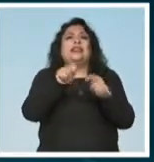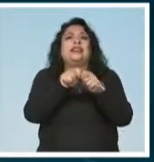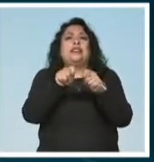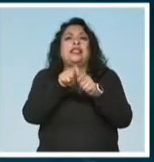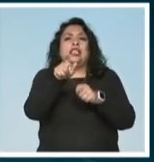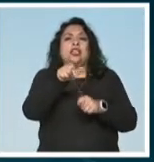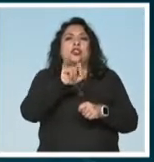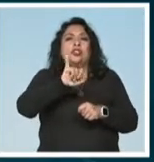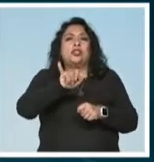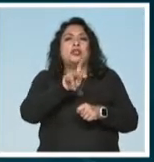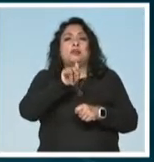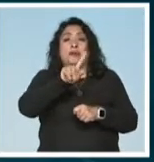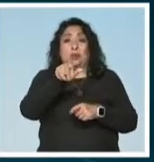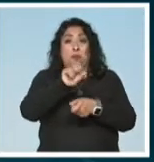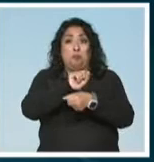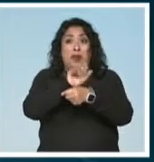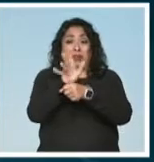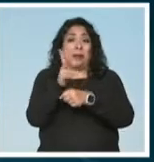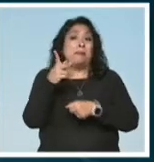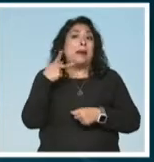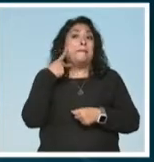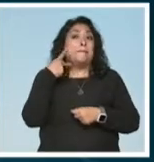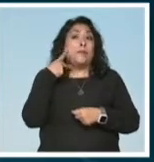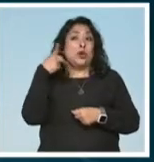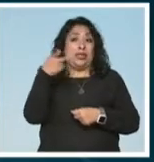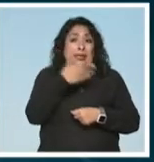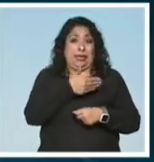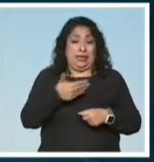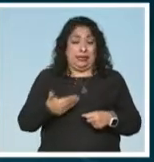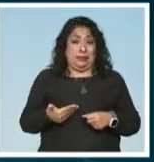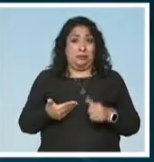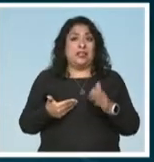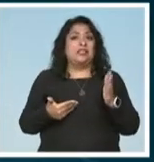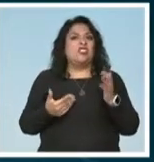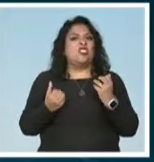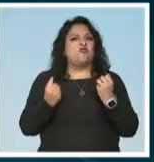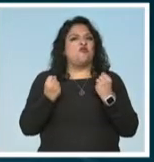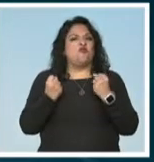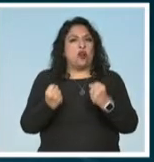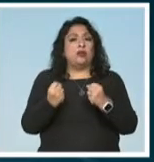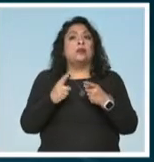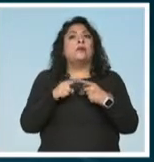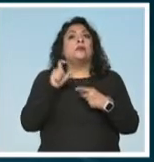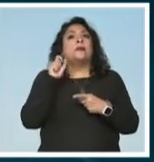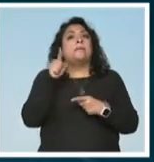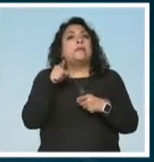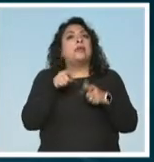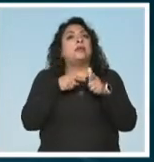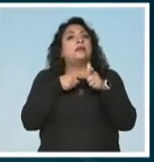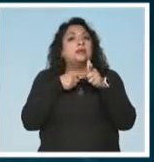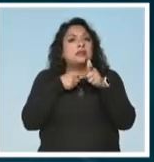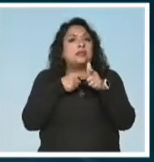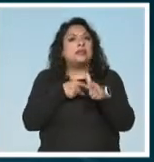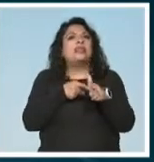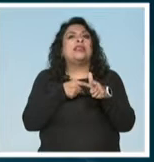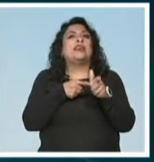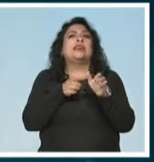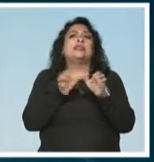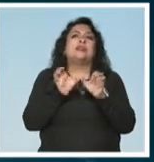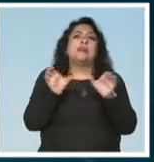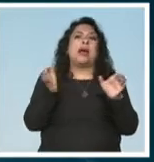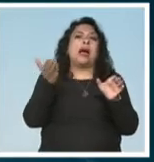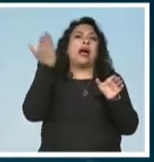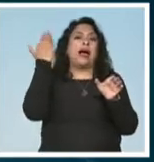Jinping. Pero tras la pandemia, las políticas del mandatario se han fortalecido y también han mantenido un sesgo en relación